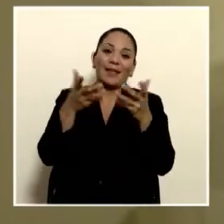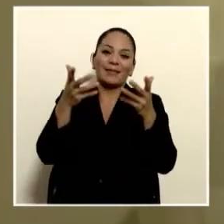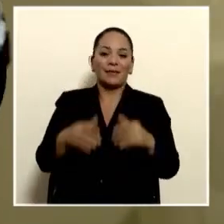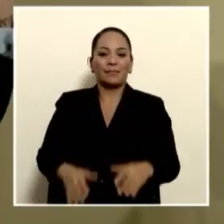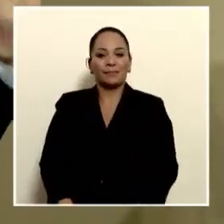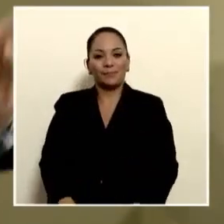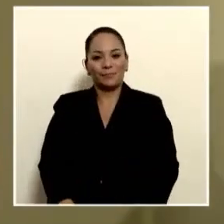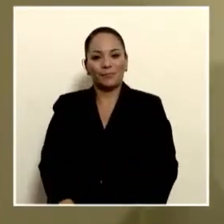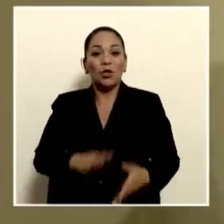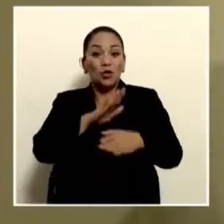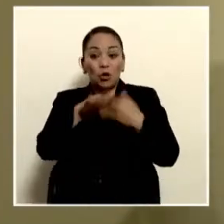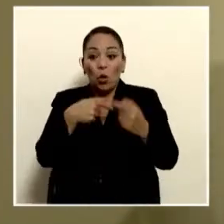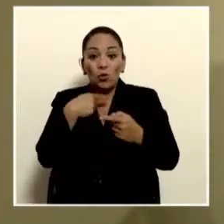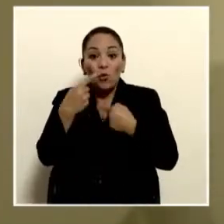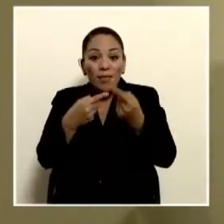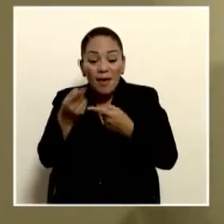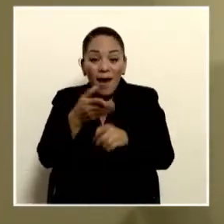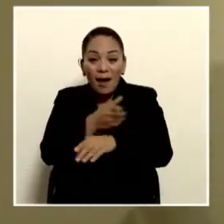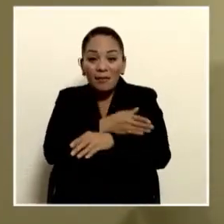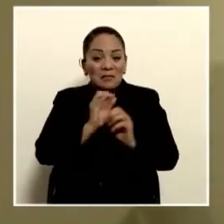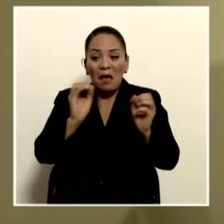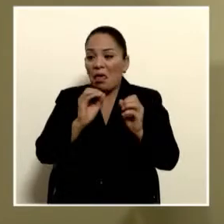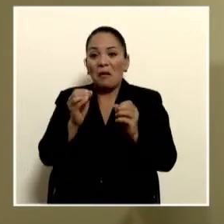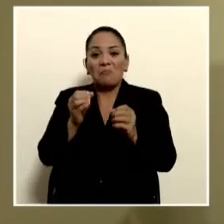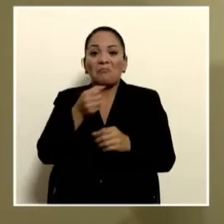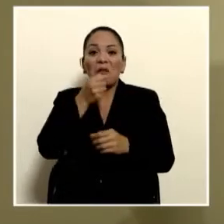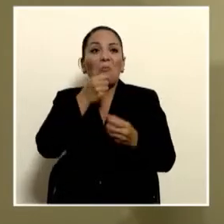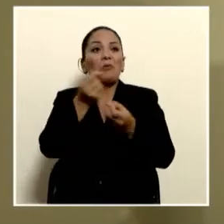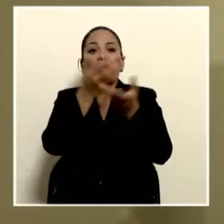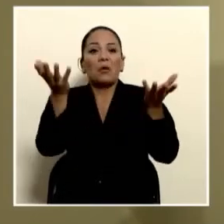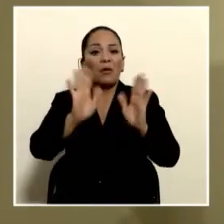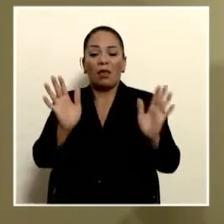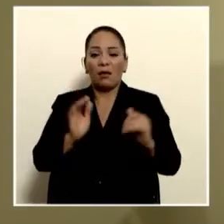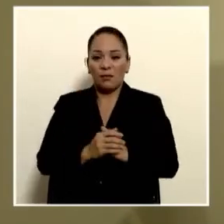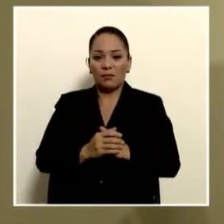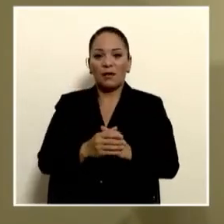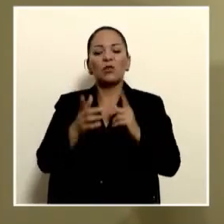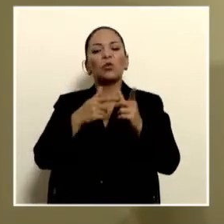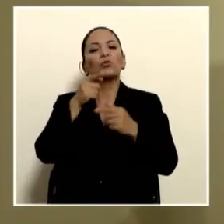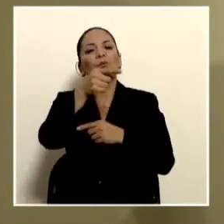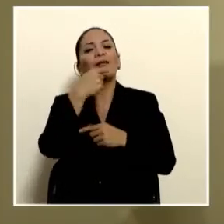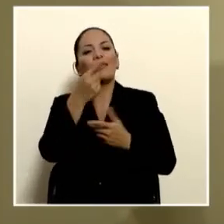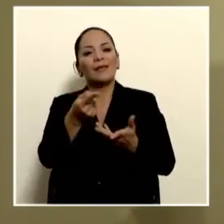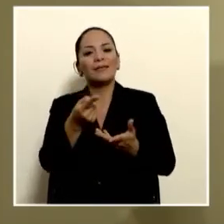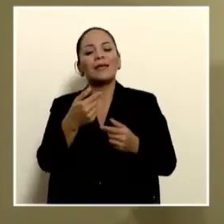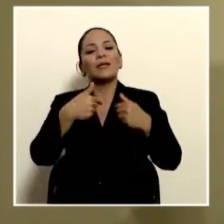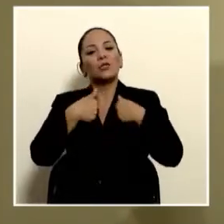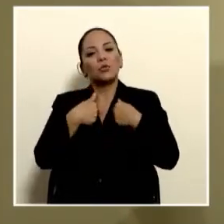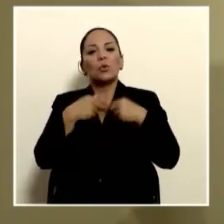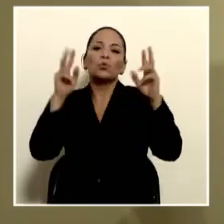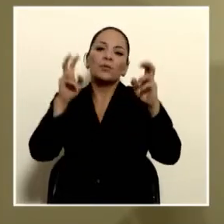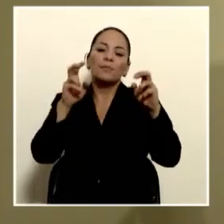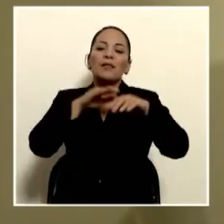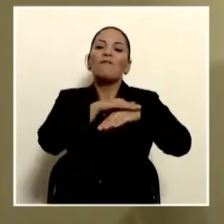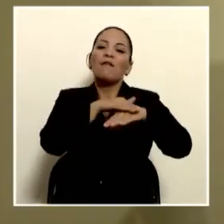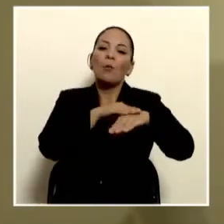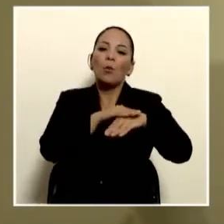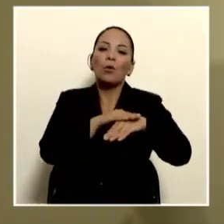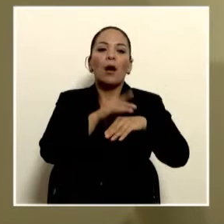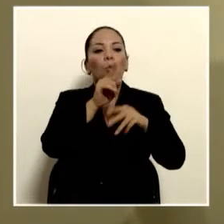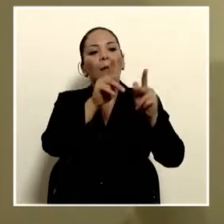Todo lo que yo le dije no lo reportaron. ¿Qué es lo que está diciendo usted? Insinuando que yo le estoy haciendo un favor a una